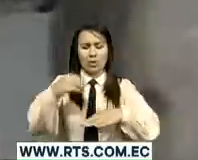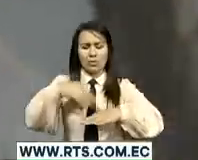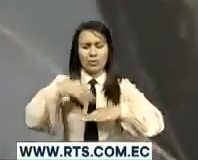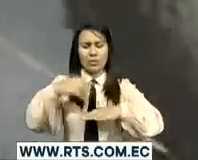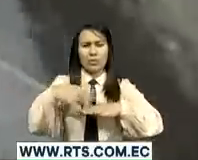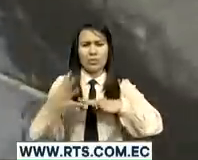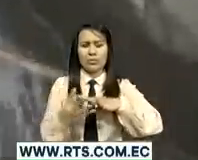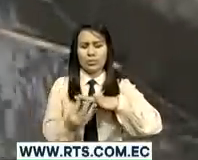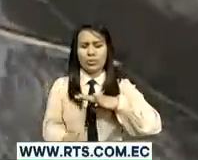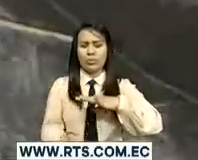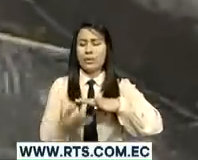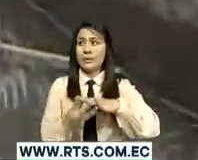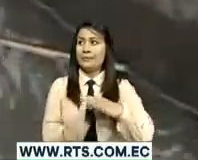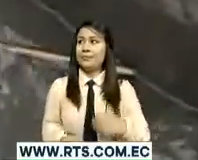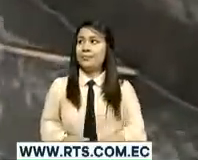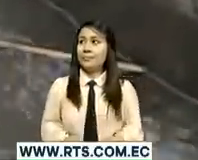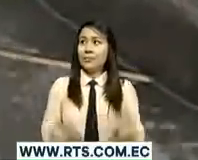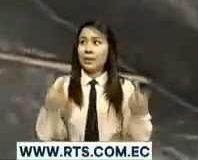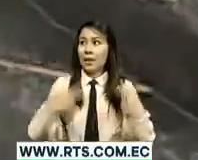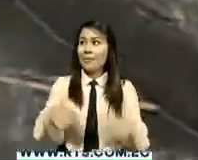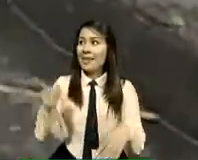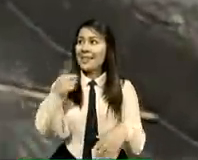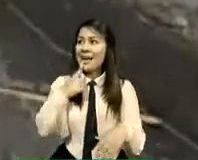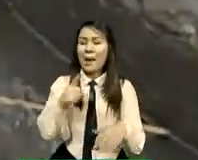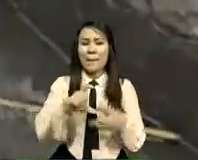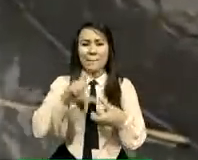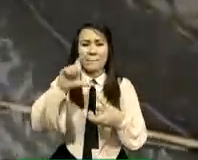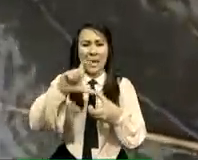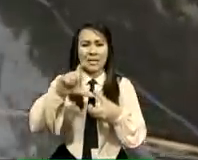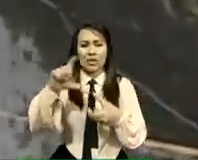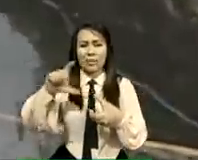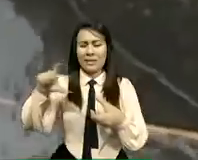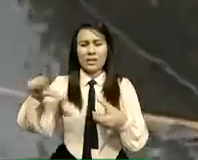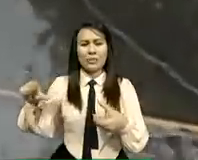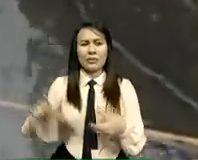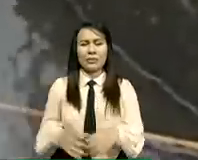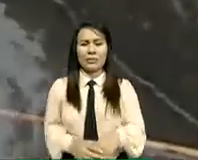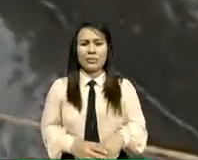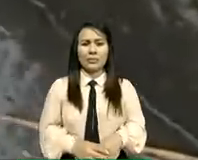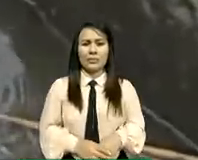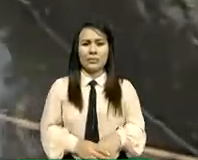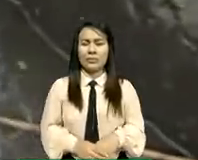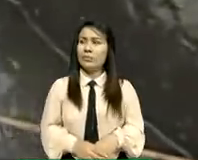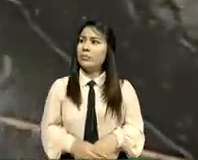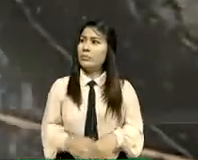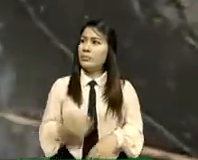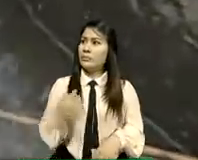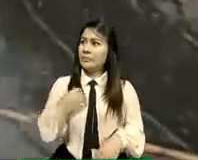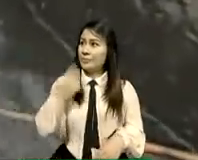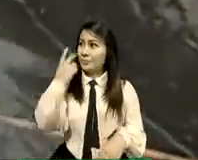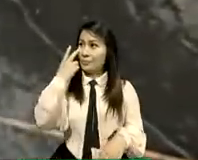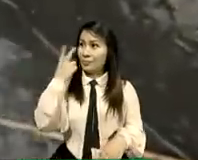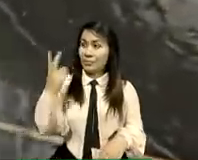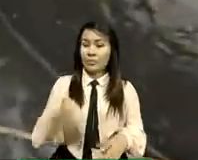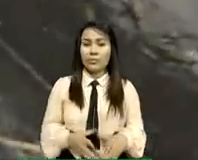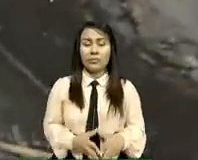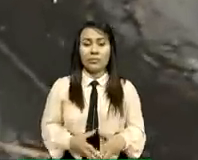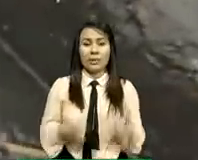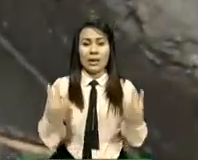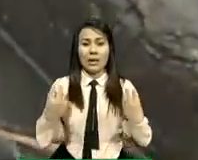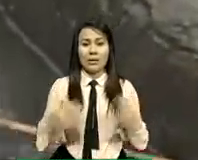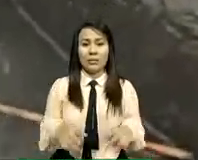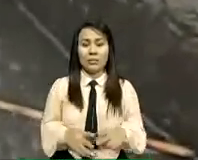otra fundita, vasos, en fin, basura que corre o amenaza